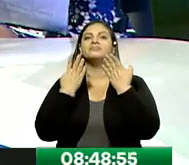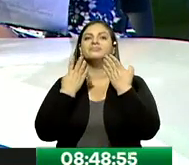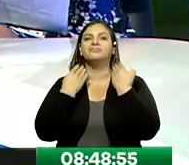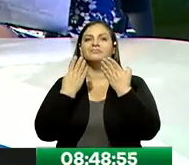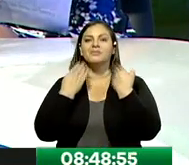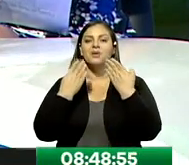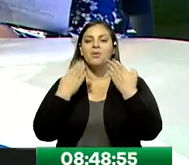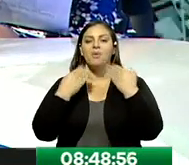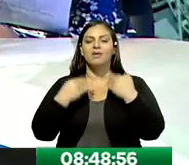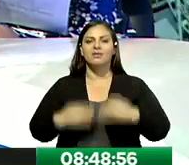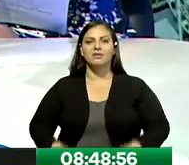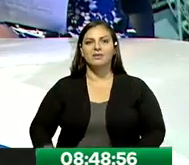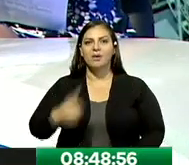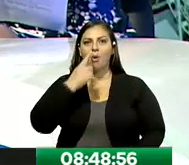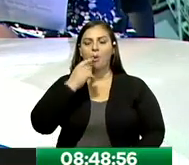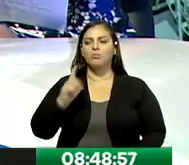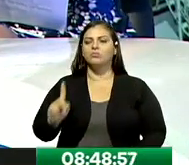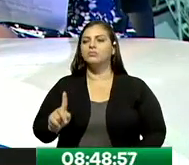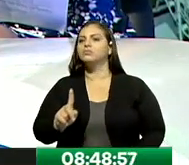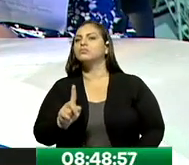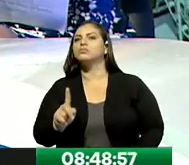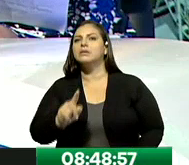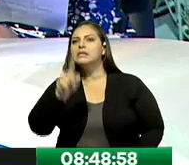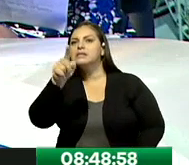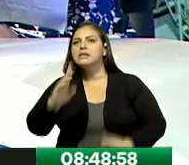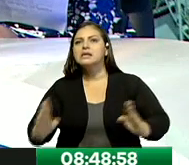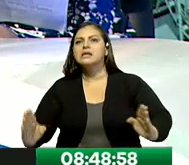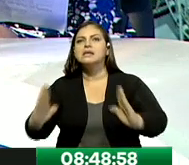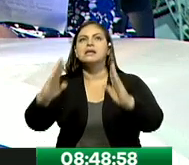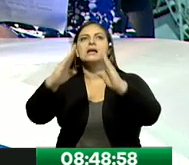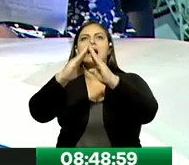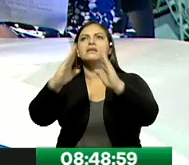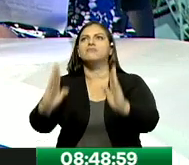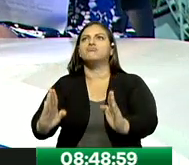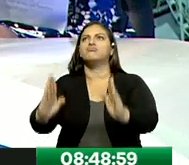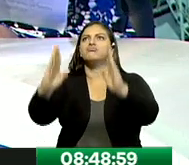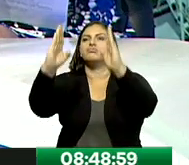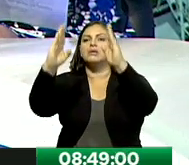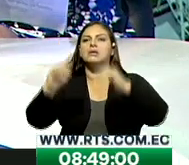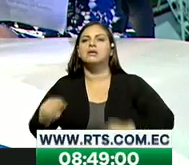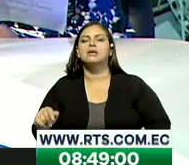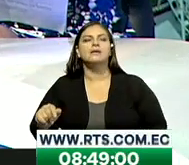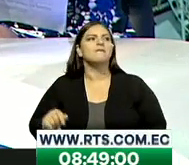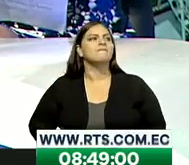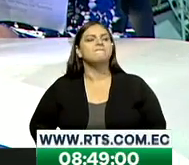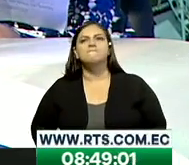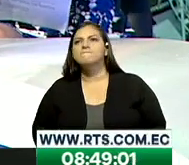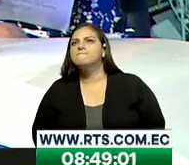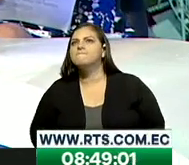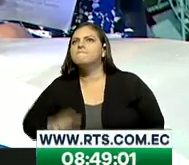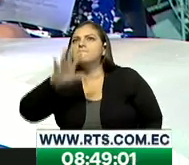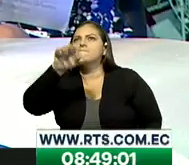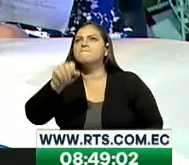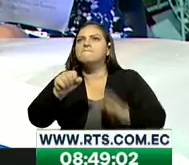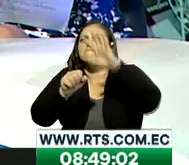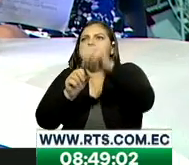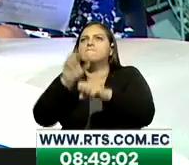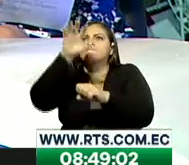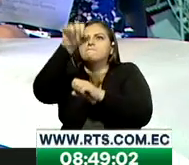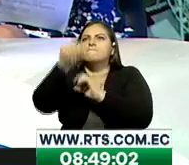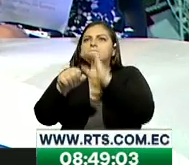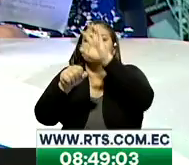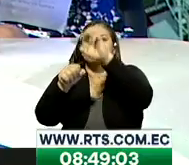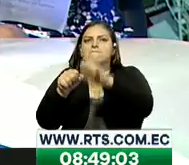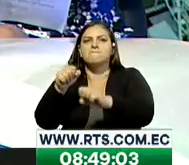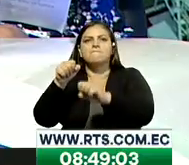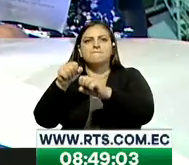policía, el individuo tiene una peculiar forma de ingresar a los inmuebles. Todo ocurrió en la ciudadela Simón Bolívar, en el norte